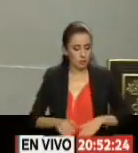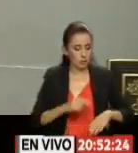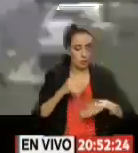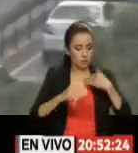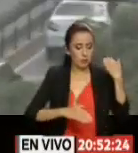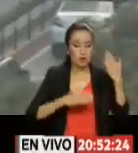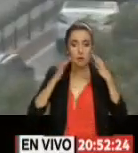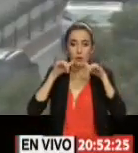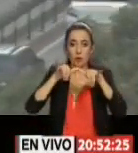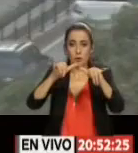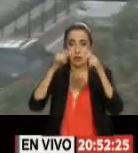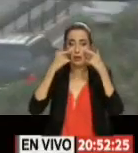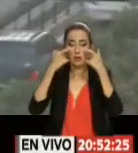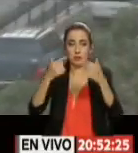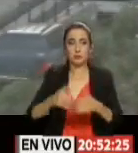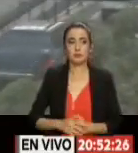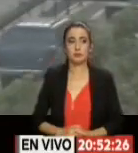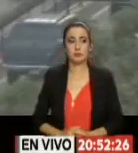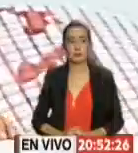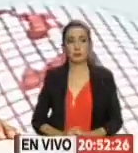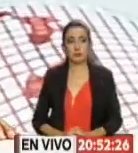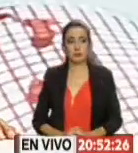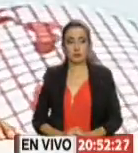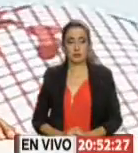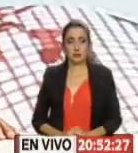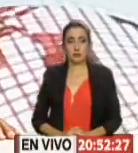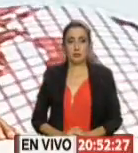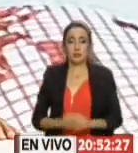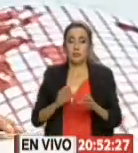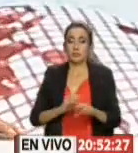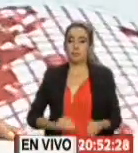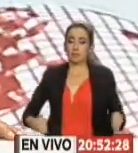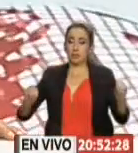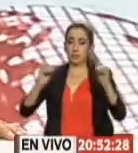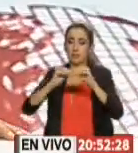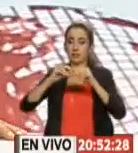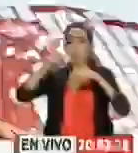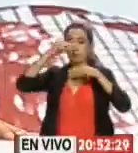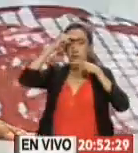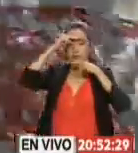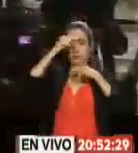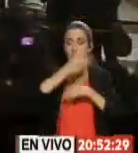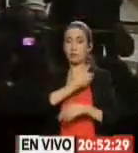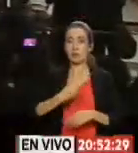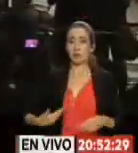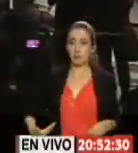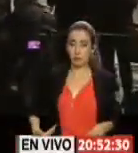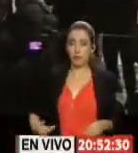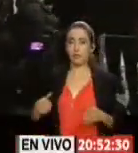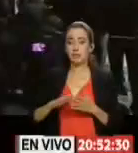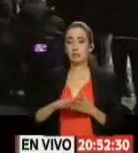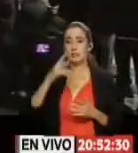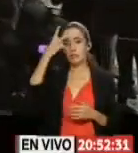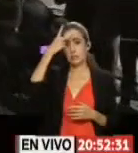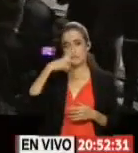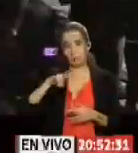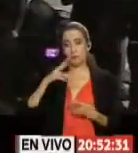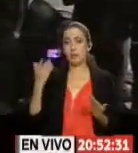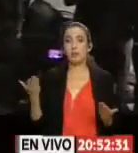instalaciones eléctricas. Fernanda Vera, Telediario. Más noticias internacionales. El presidente de México, Andrés Manuel López